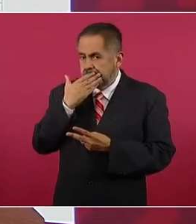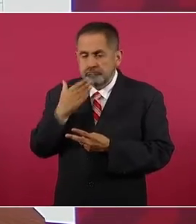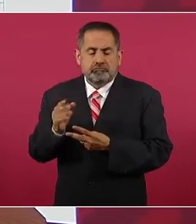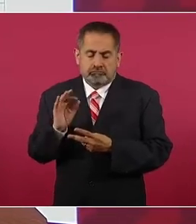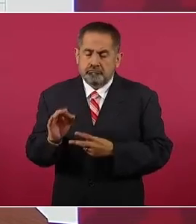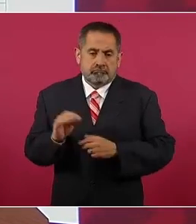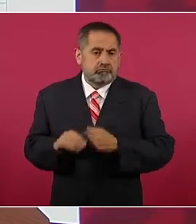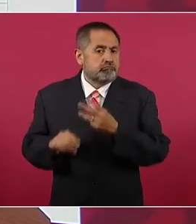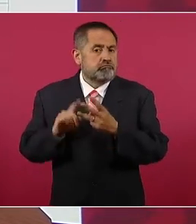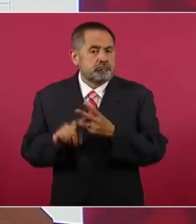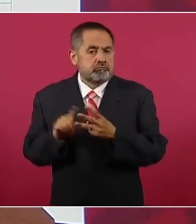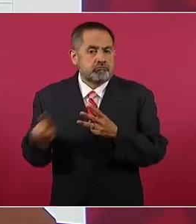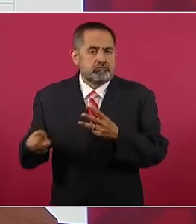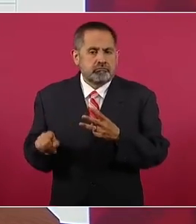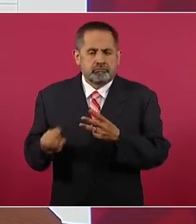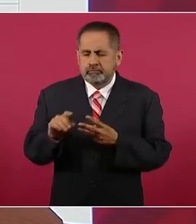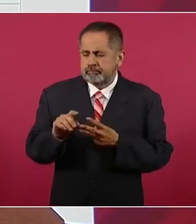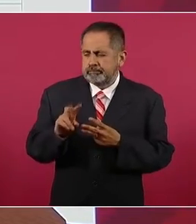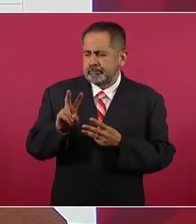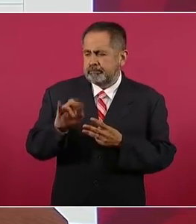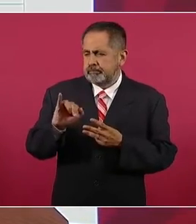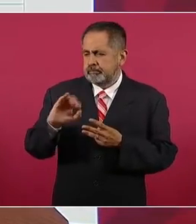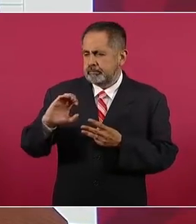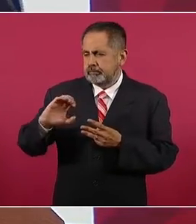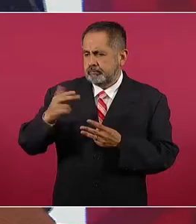también de Vilchis,